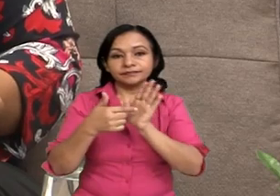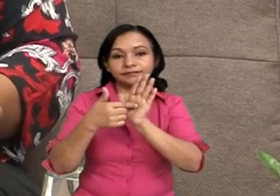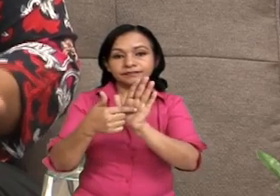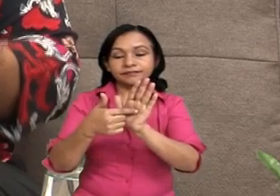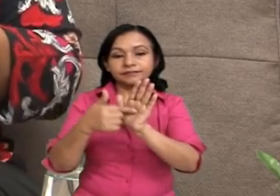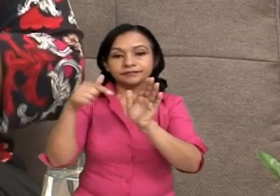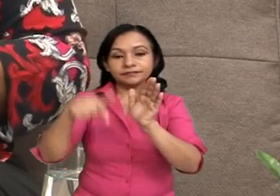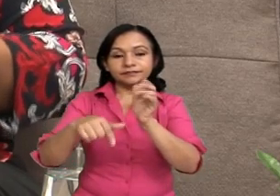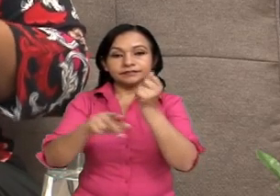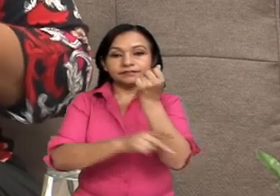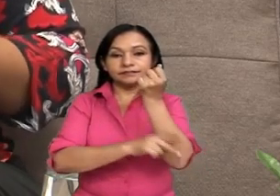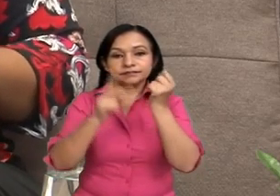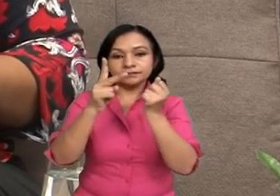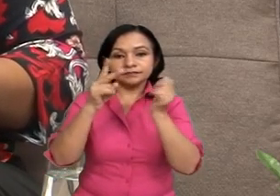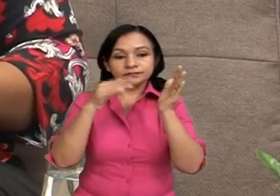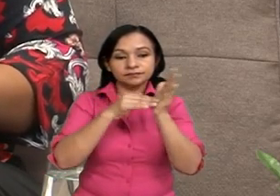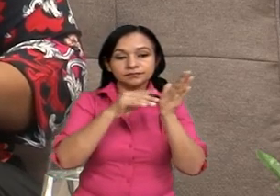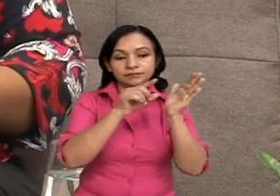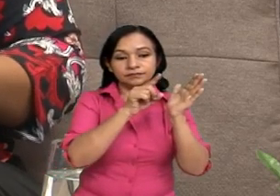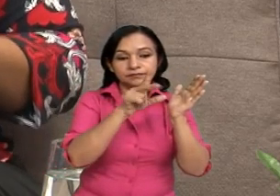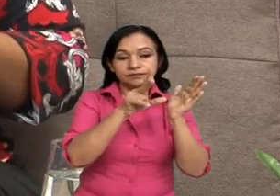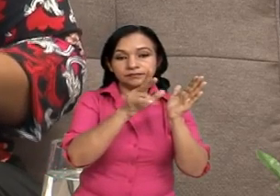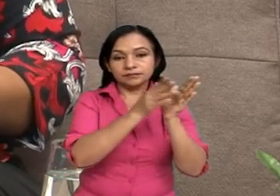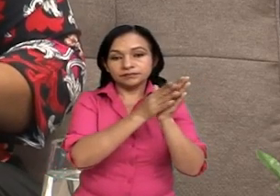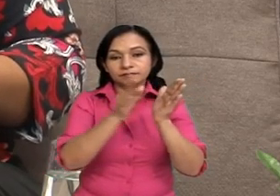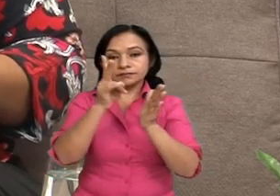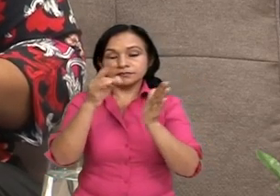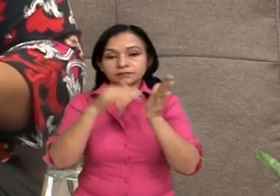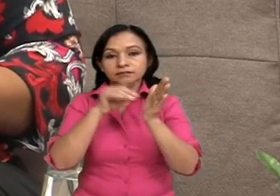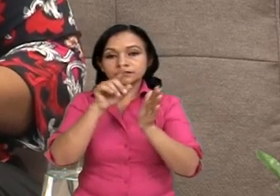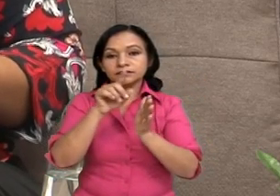este país del 2012 al 2018 tenemos